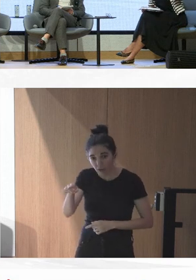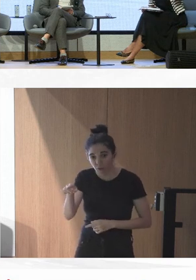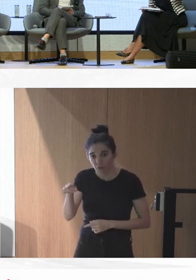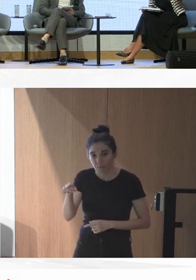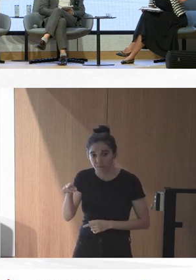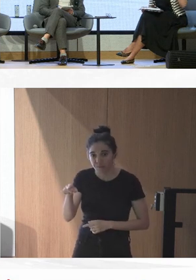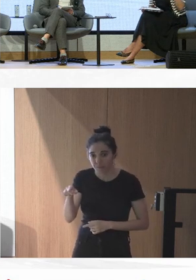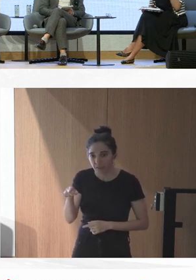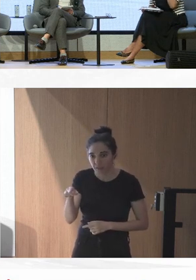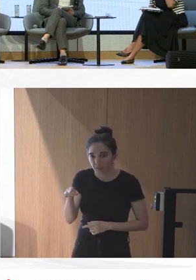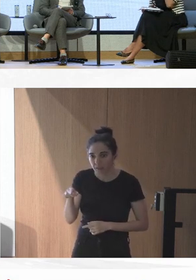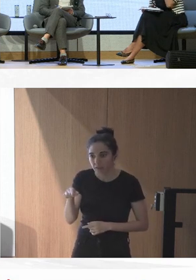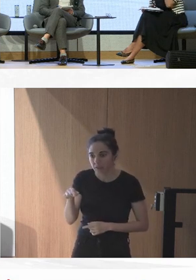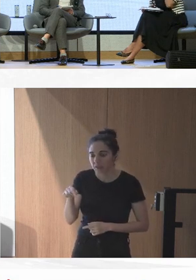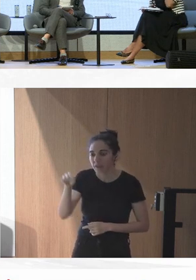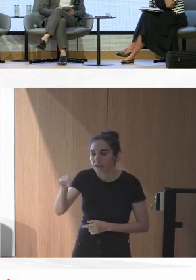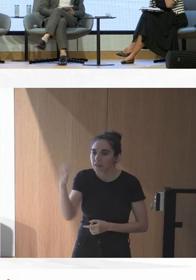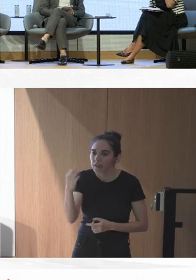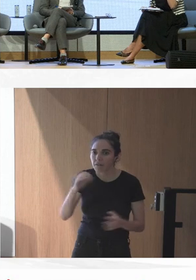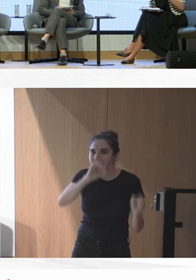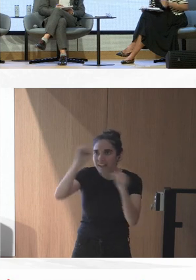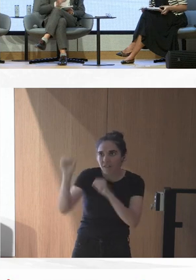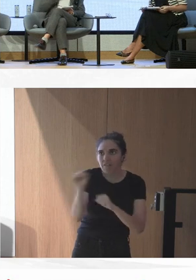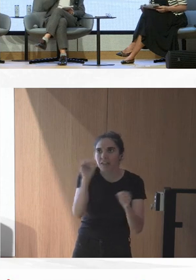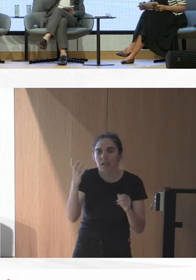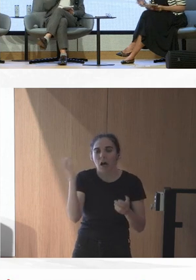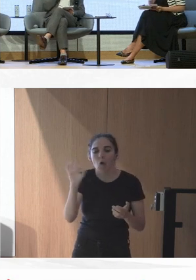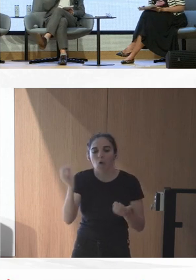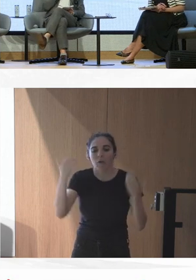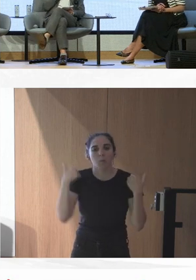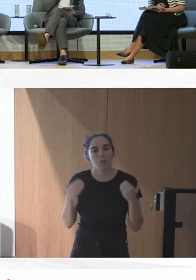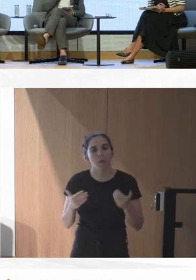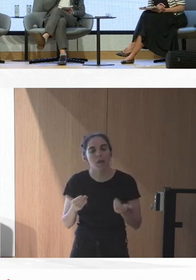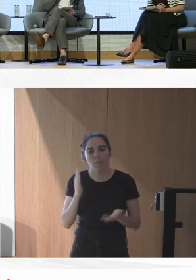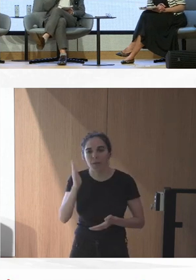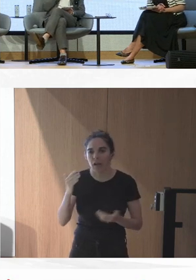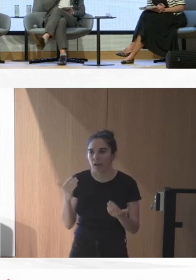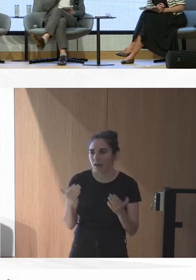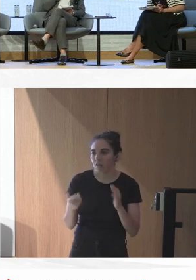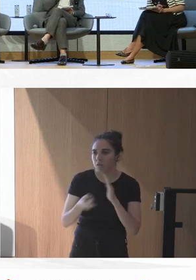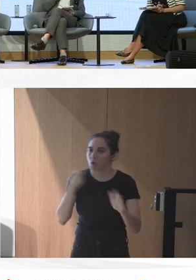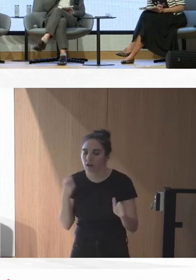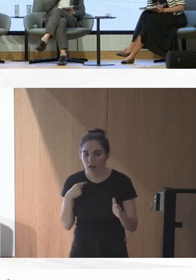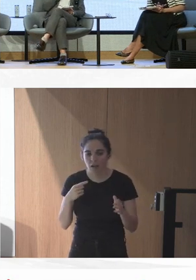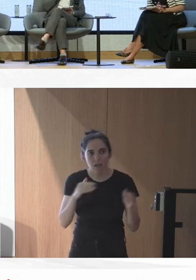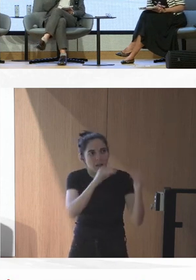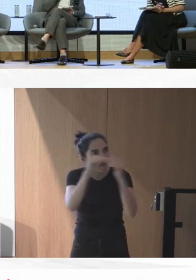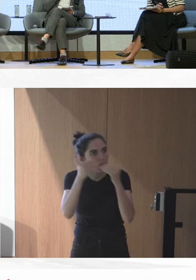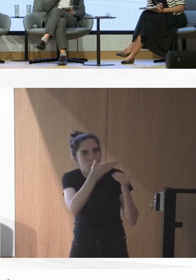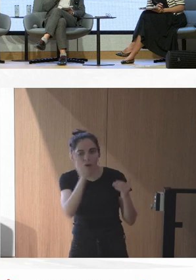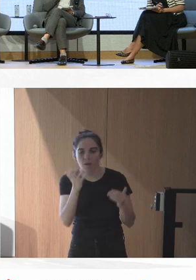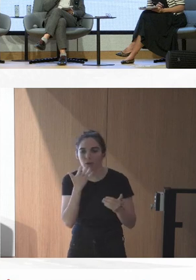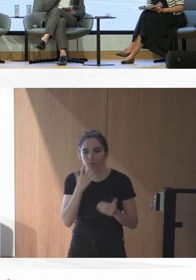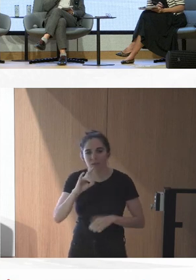acceso a los mismos tipos de defensa o exclusiones de responsabilidad penal que son accesibles para otros acusados, ¿no? Como el error